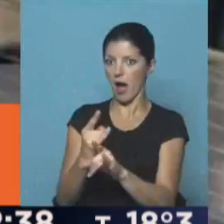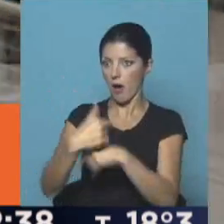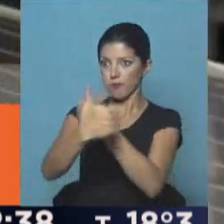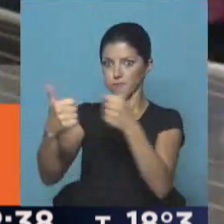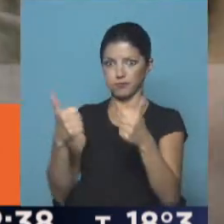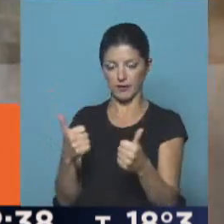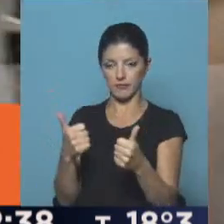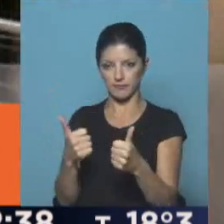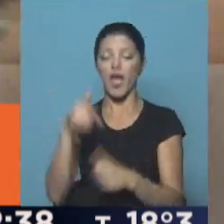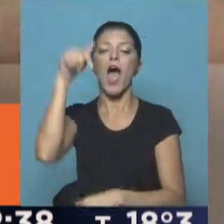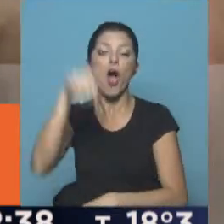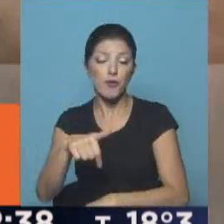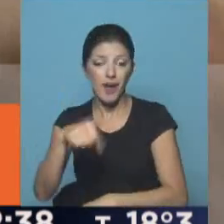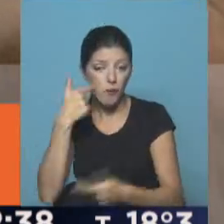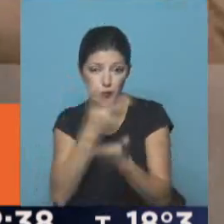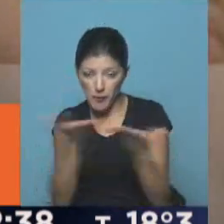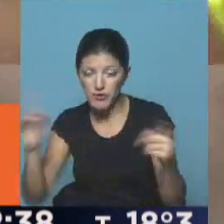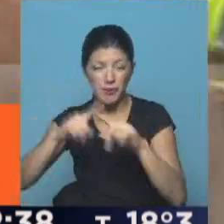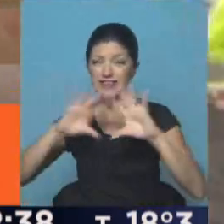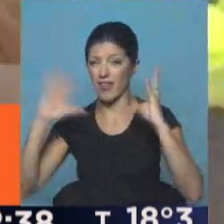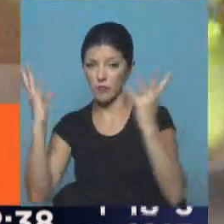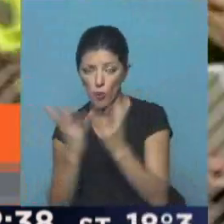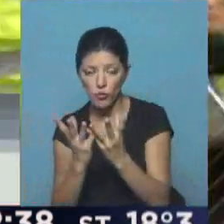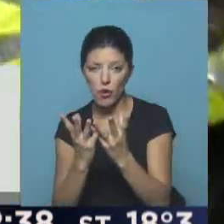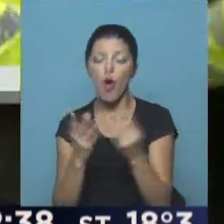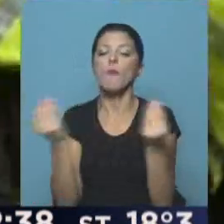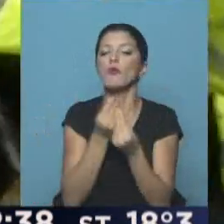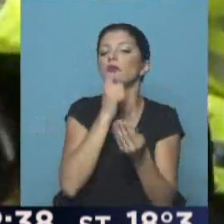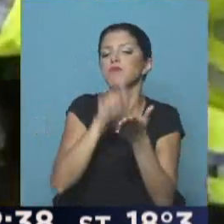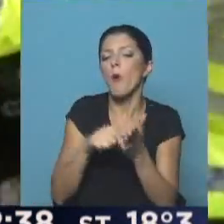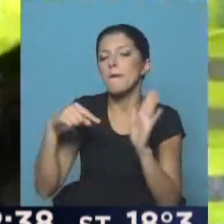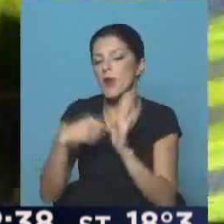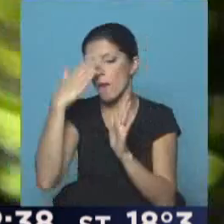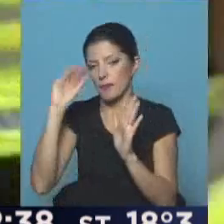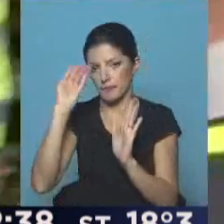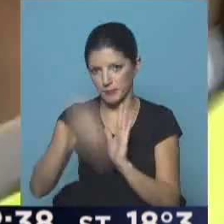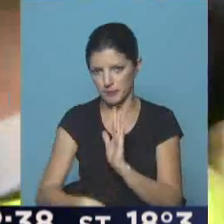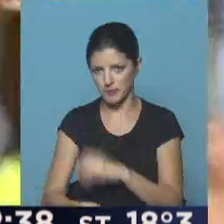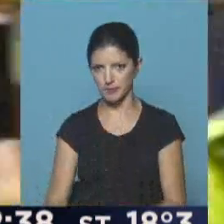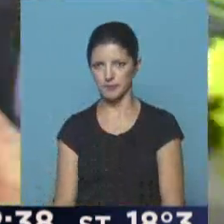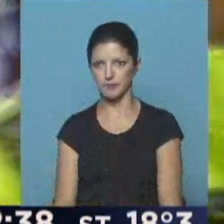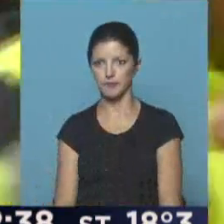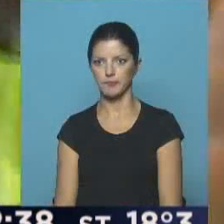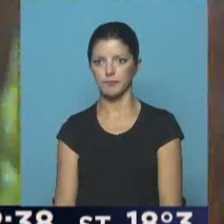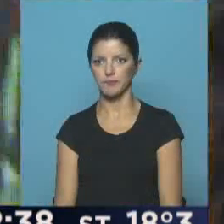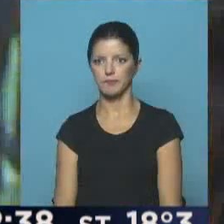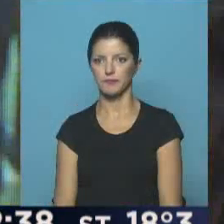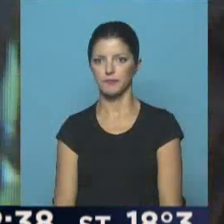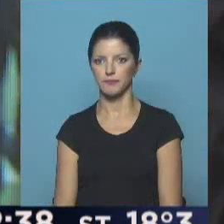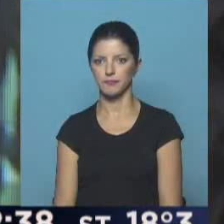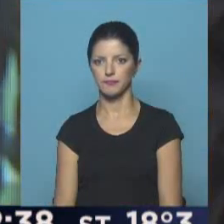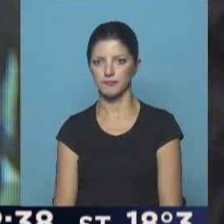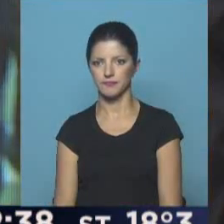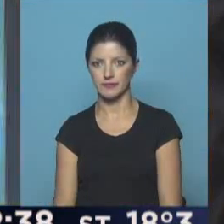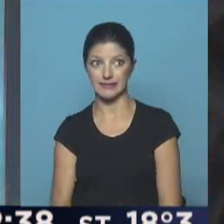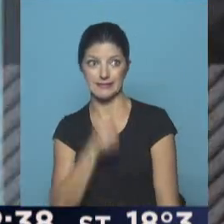ve, nada está garantizado de antemano. Y